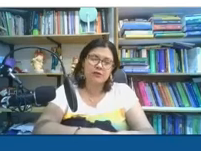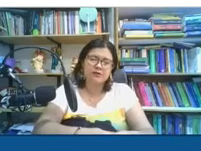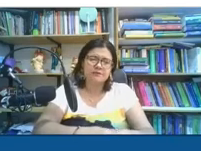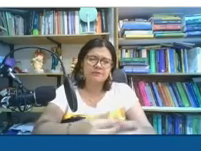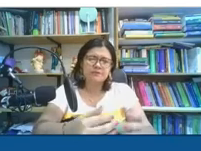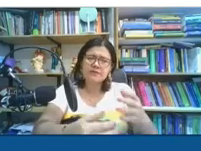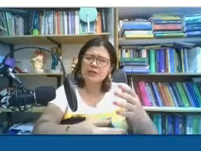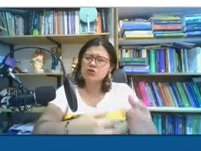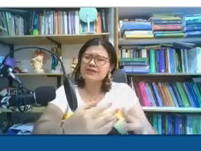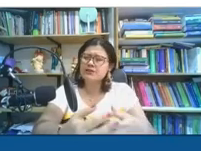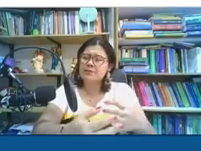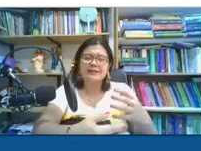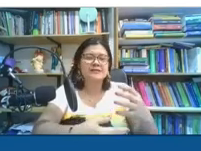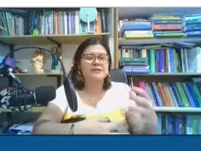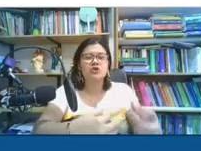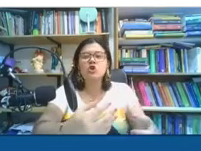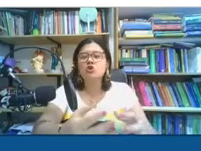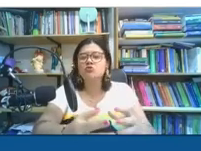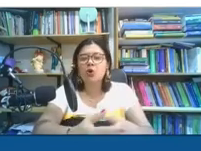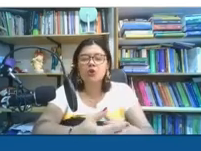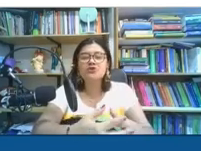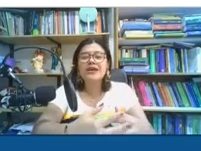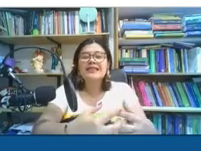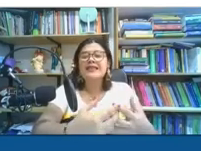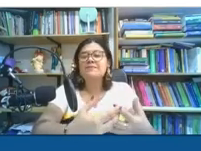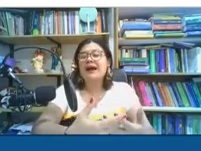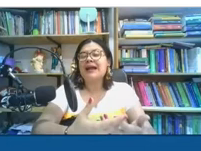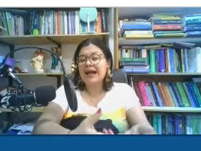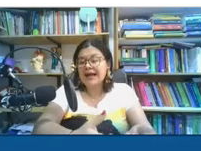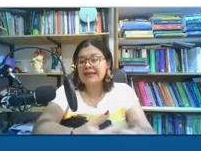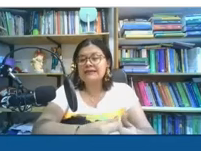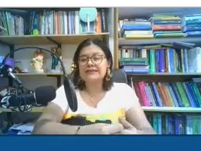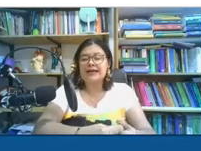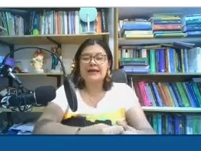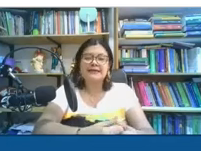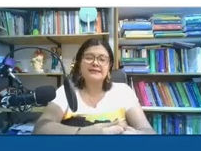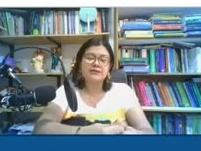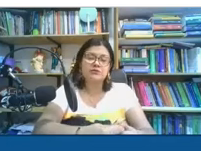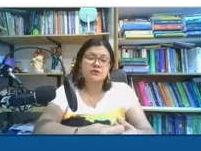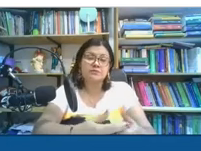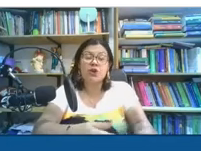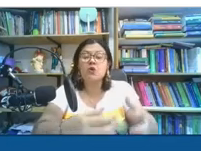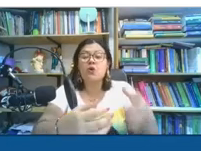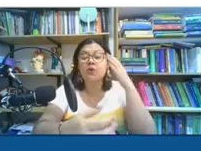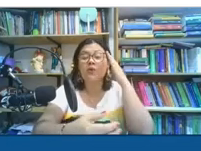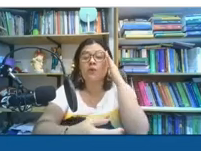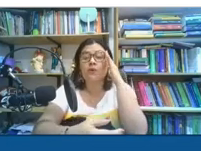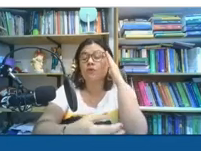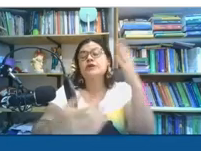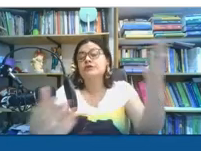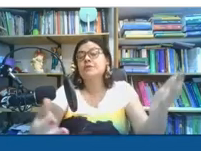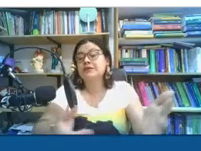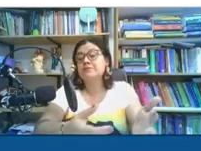convocatorias los derechos de participación los modos de pagar está esta suscripción o